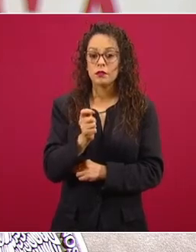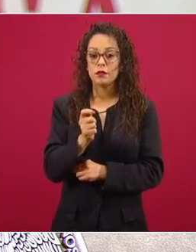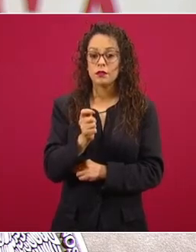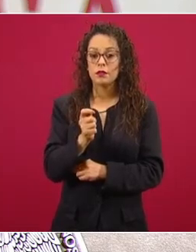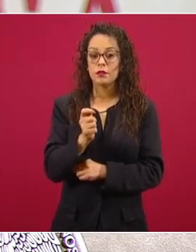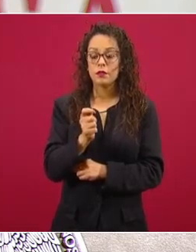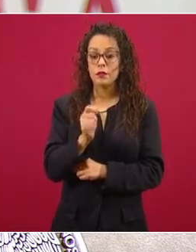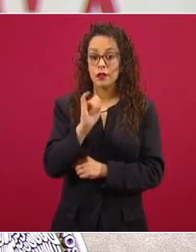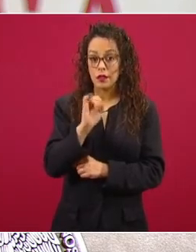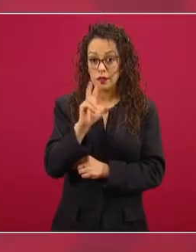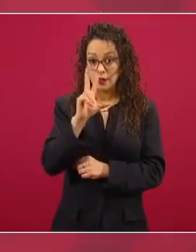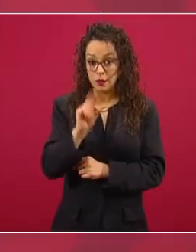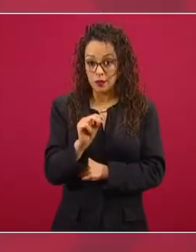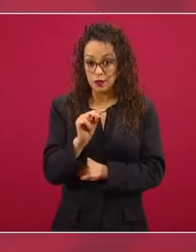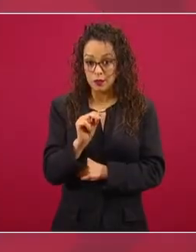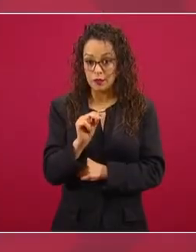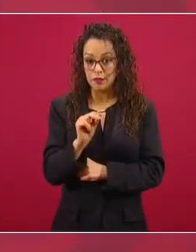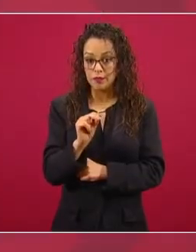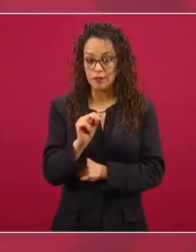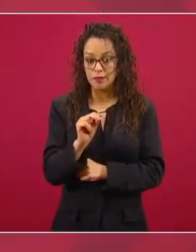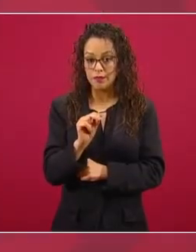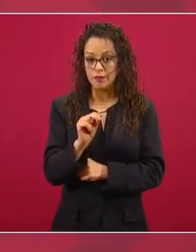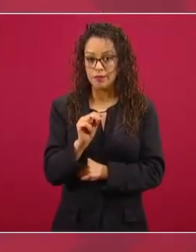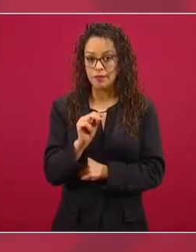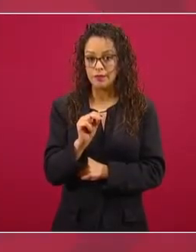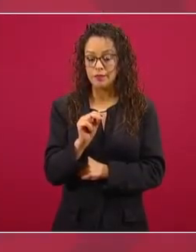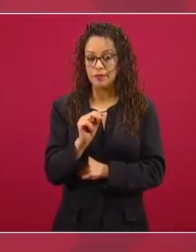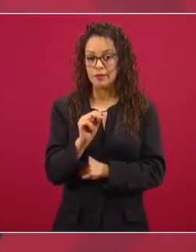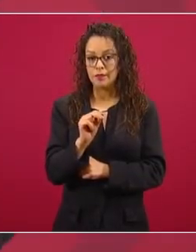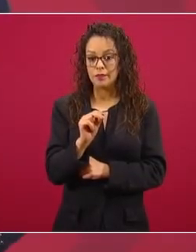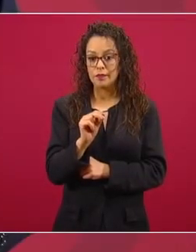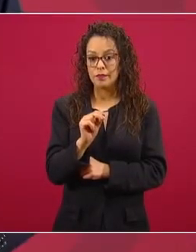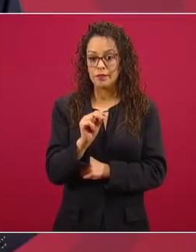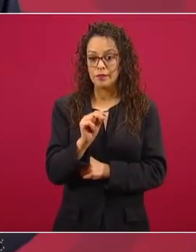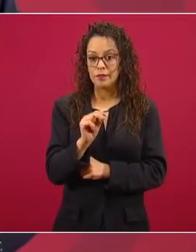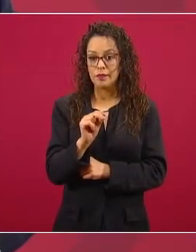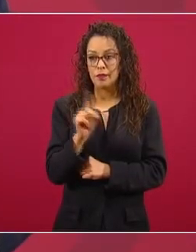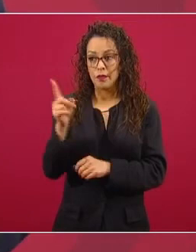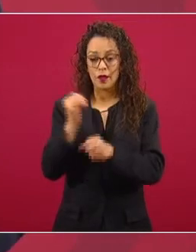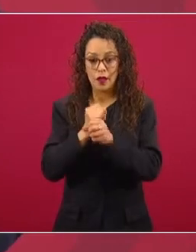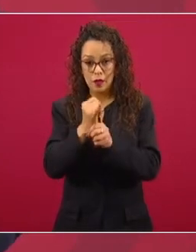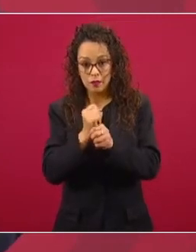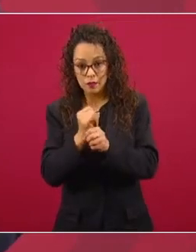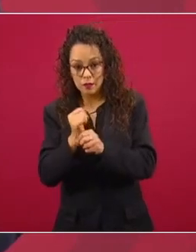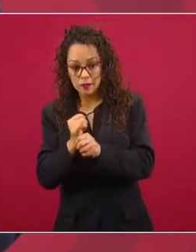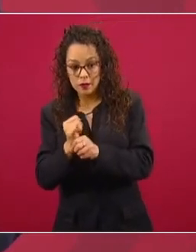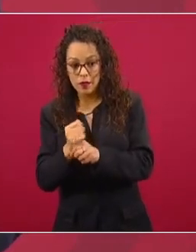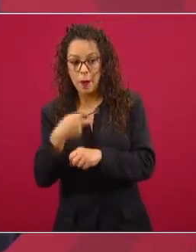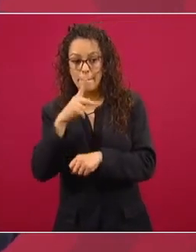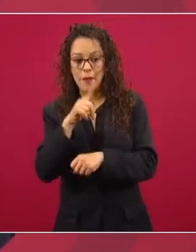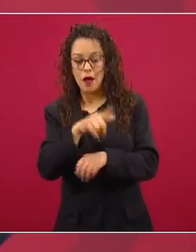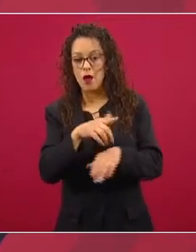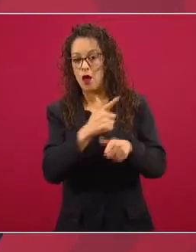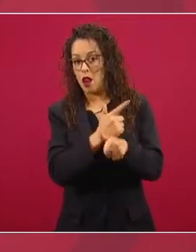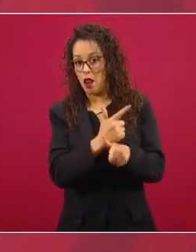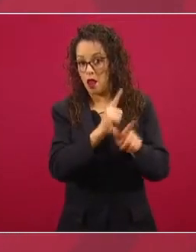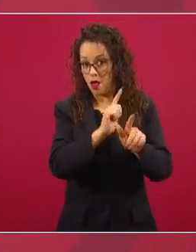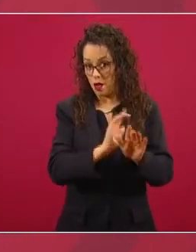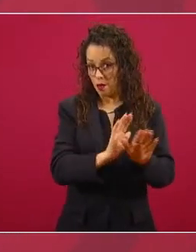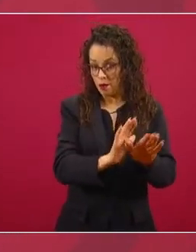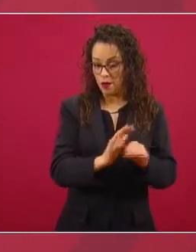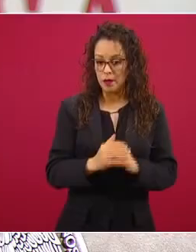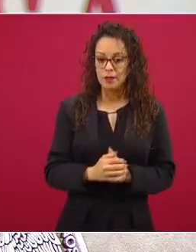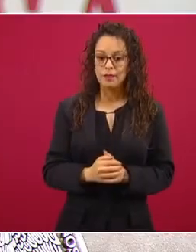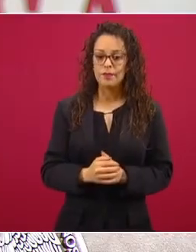enfrenta su proceso en libertad, como seguramente lo